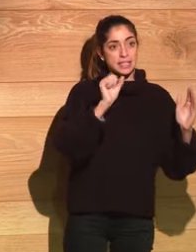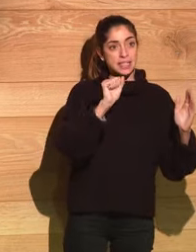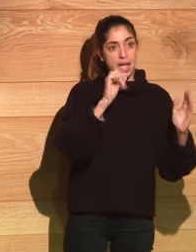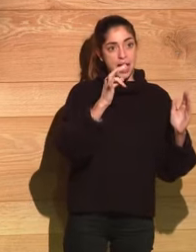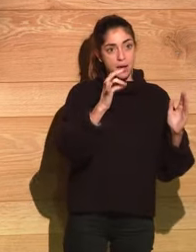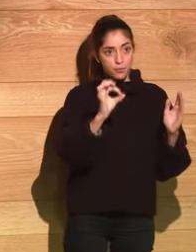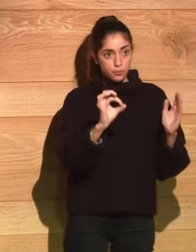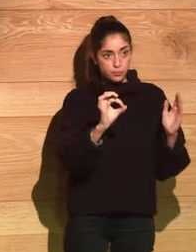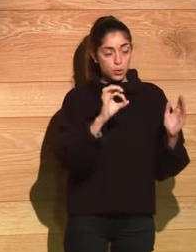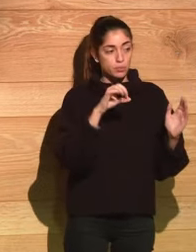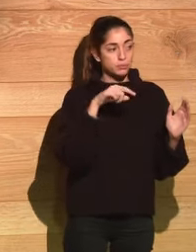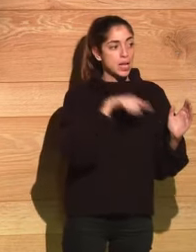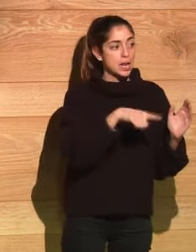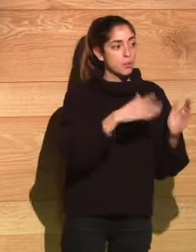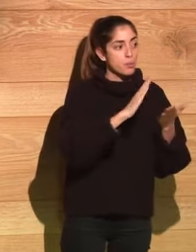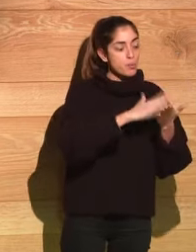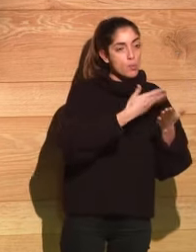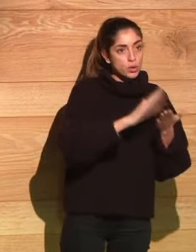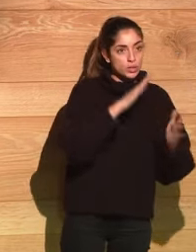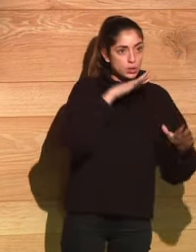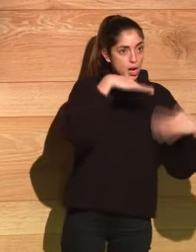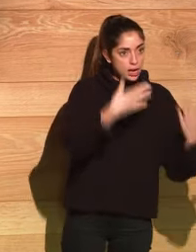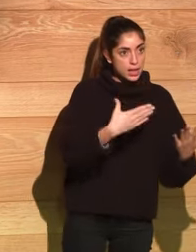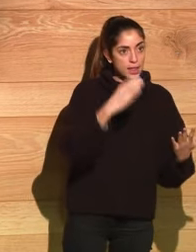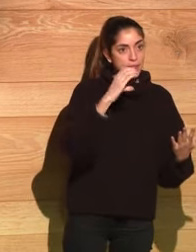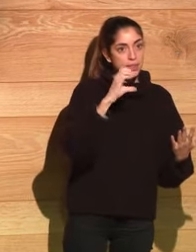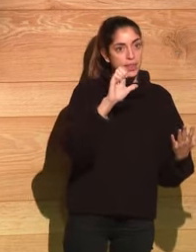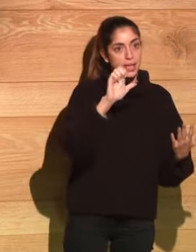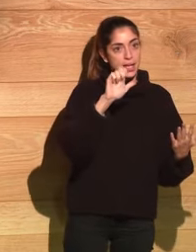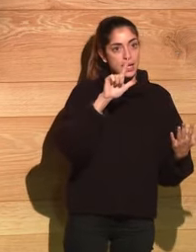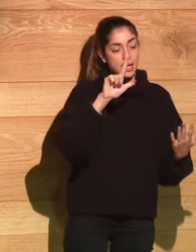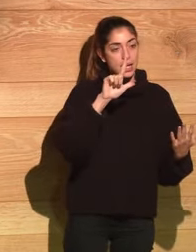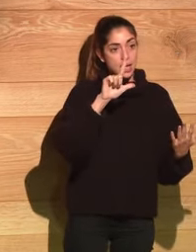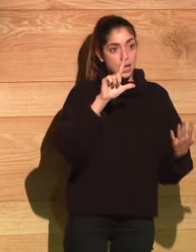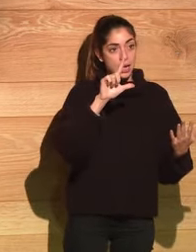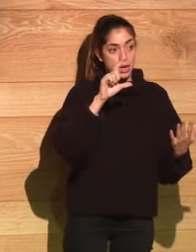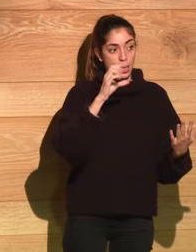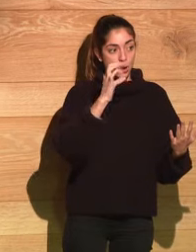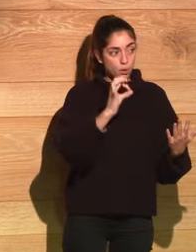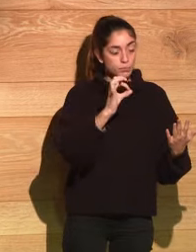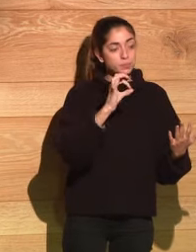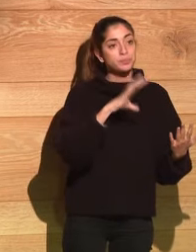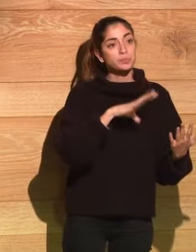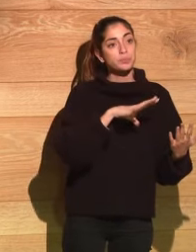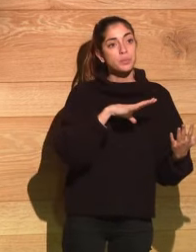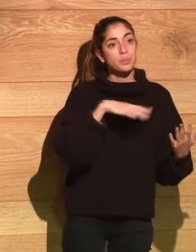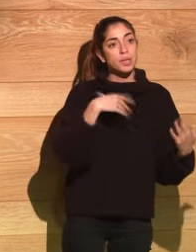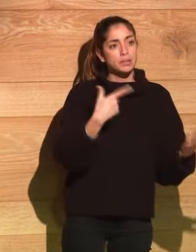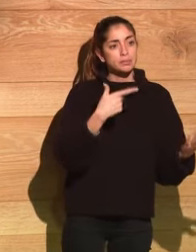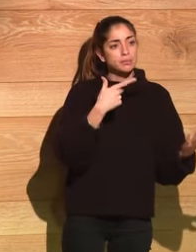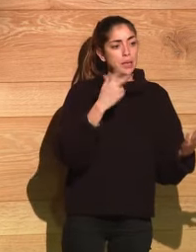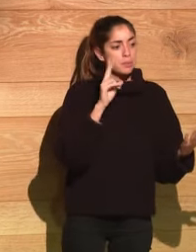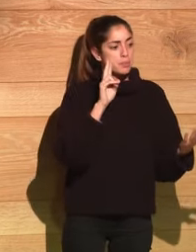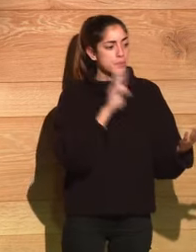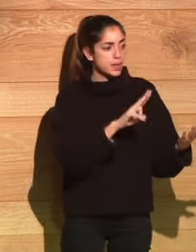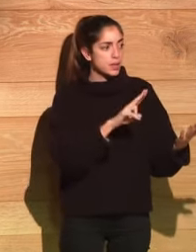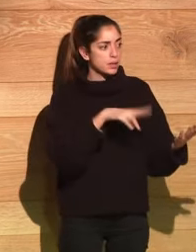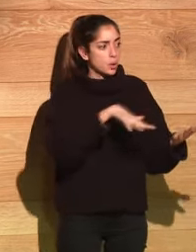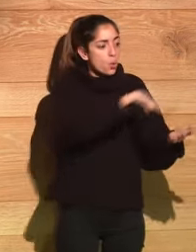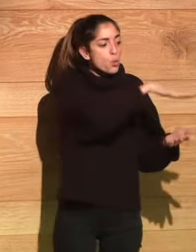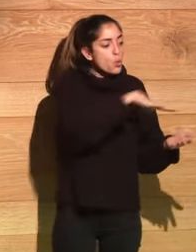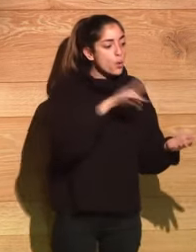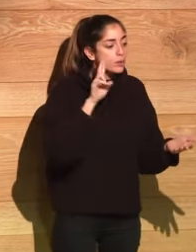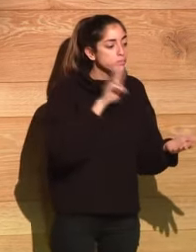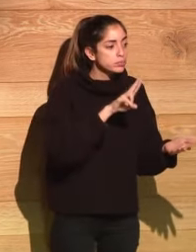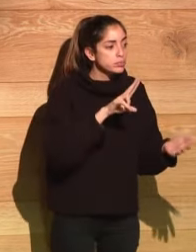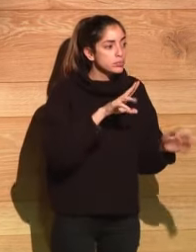tienes un poeta contemporáneo que es Alceo, que vive además en el mismo lugar y que todos sus poemas son